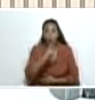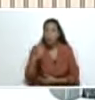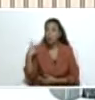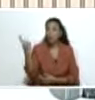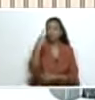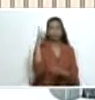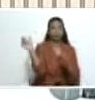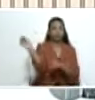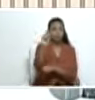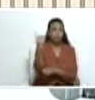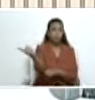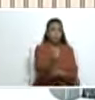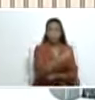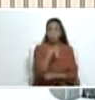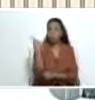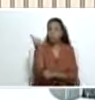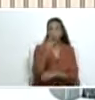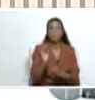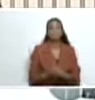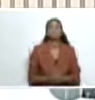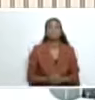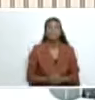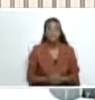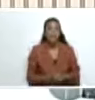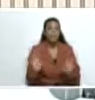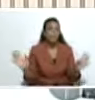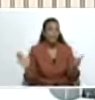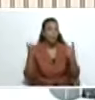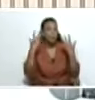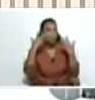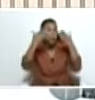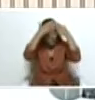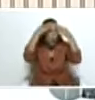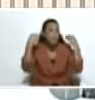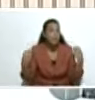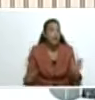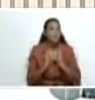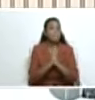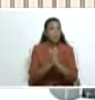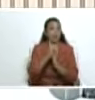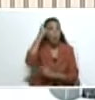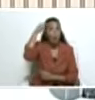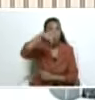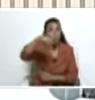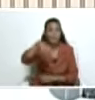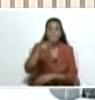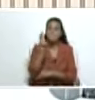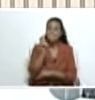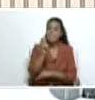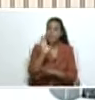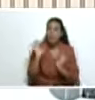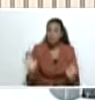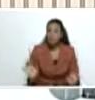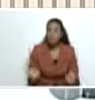país. Bueno, pero no puede pasar desapercibido. Hoy